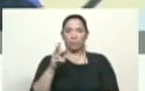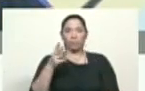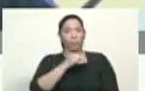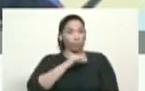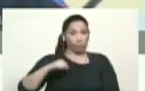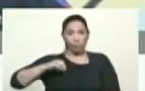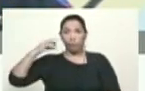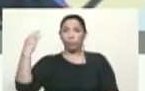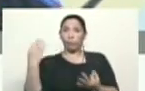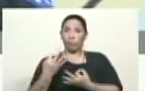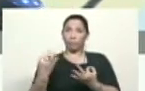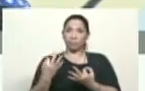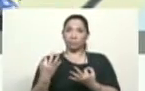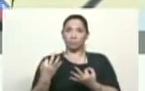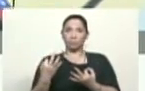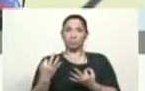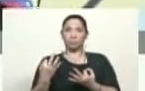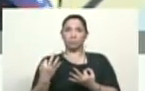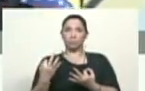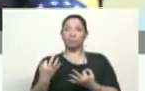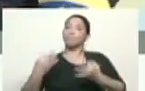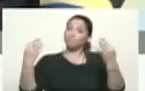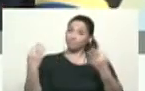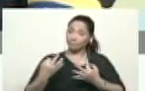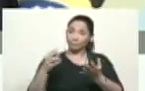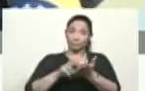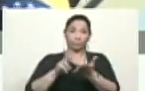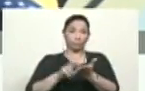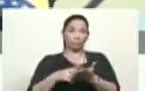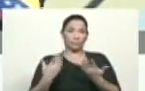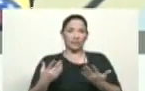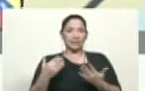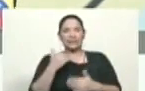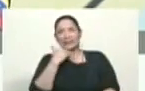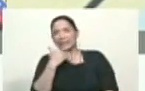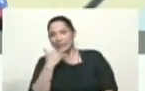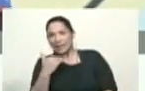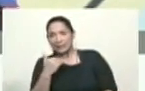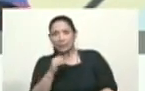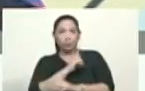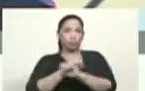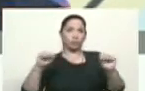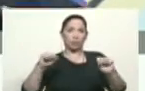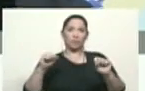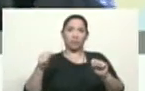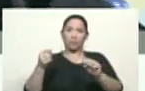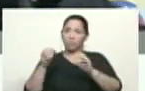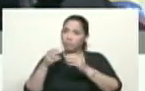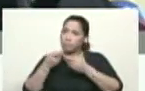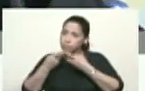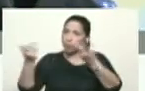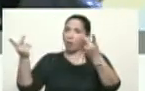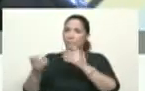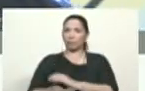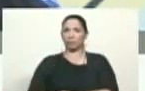verdad, pero una verdad que es casi imposible transmitirla por los medios de comunicación del